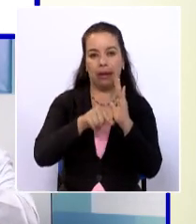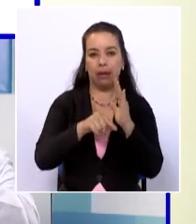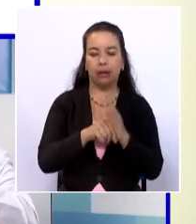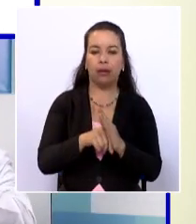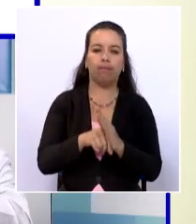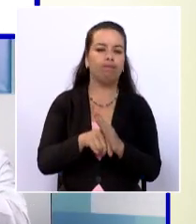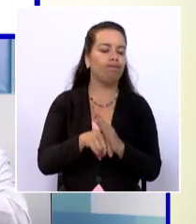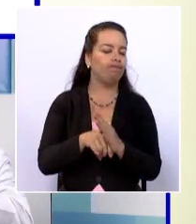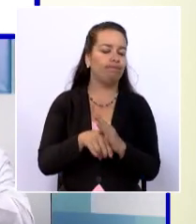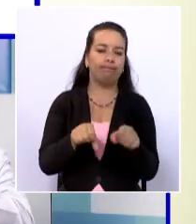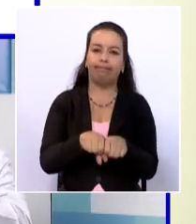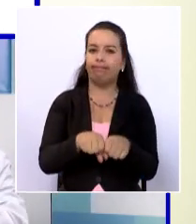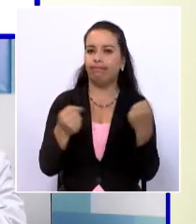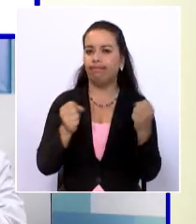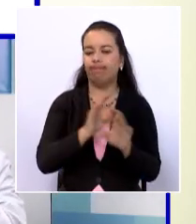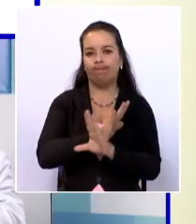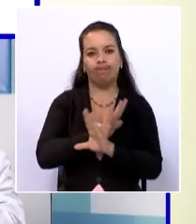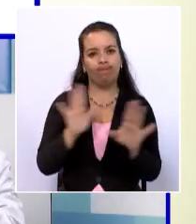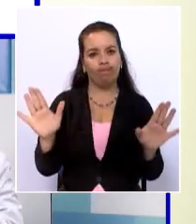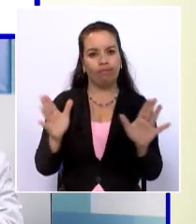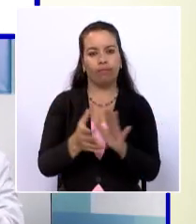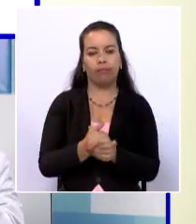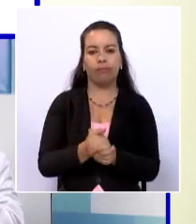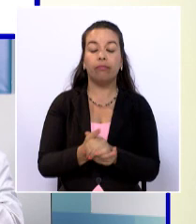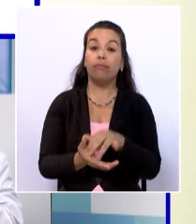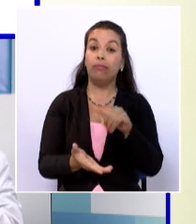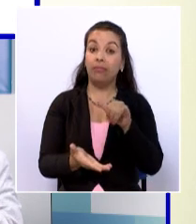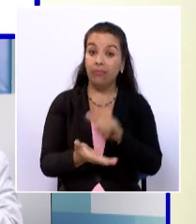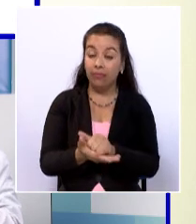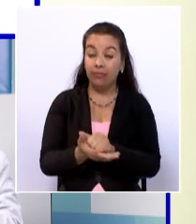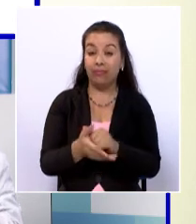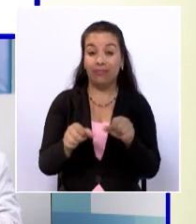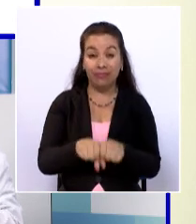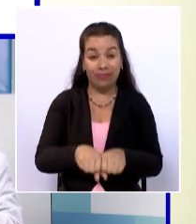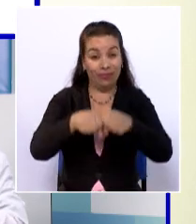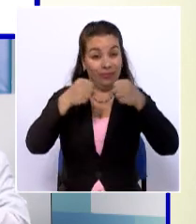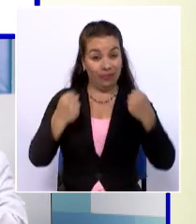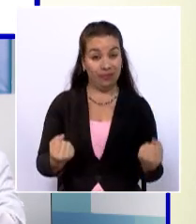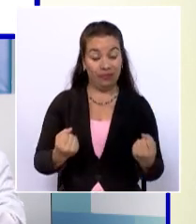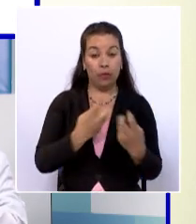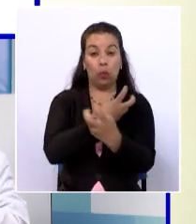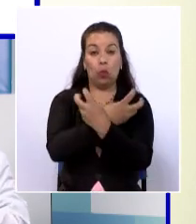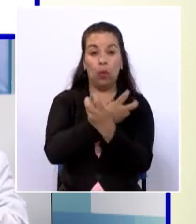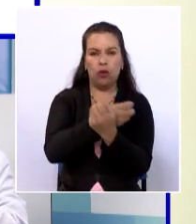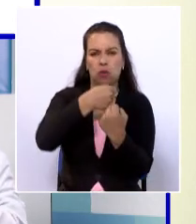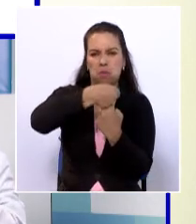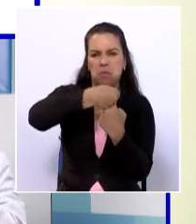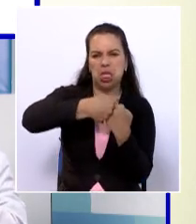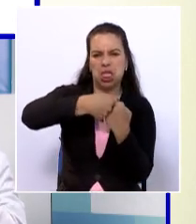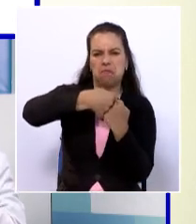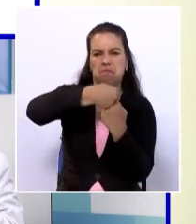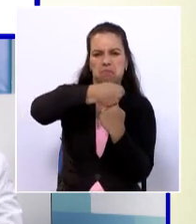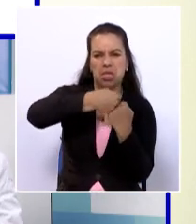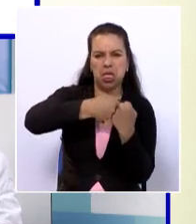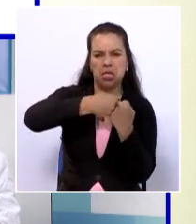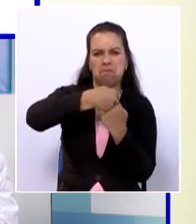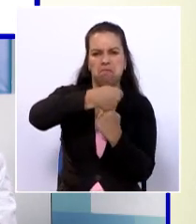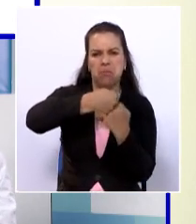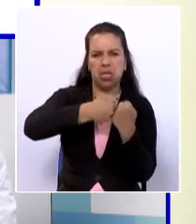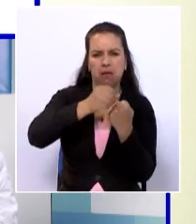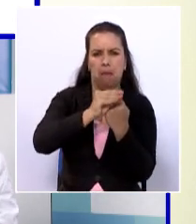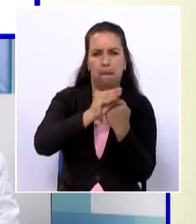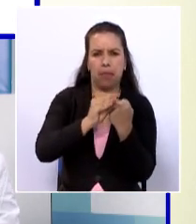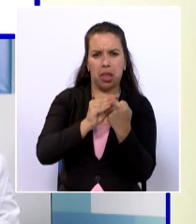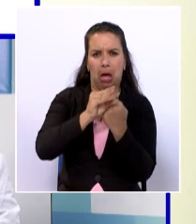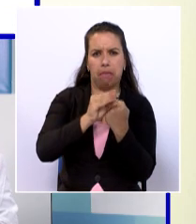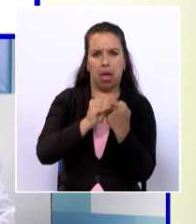se rompió radialmente está roto cuando eso cerró cuando se rompe empiezan los huesos a fricción arse y cada vez se rompe más y